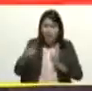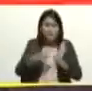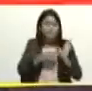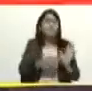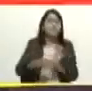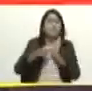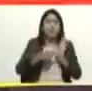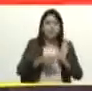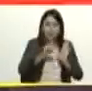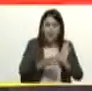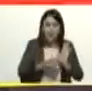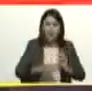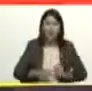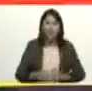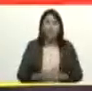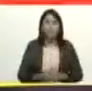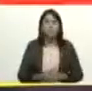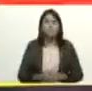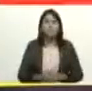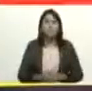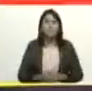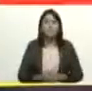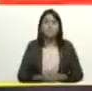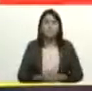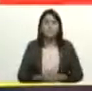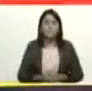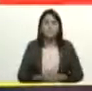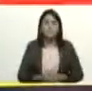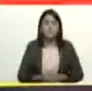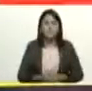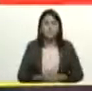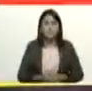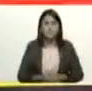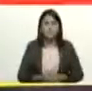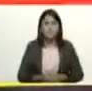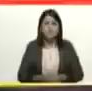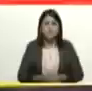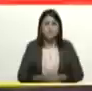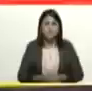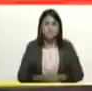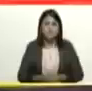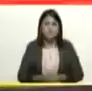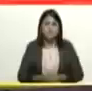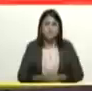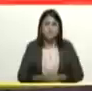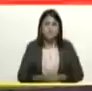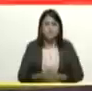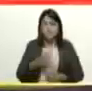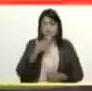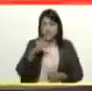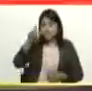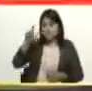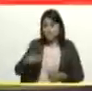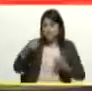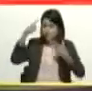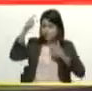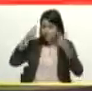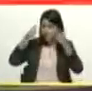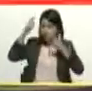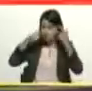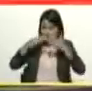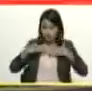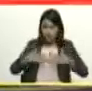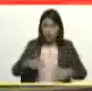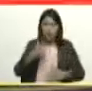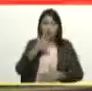firmemente en los valores que deben acompañar a un revolucionario o una revolucionaria. No es chavista quien así se ponga una